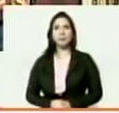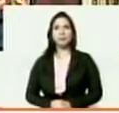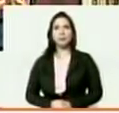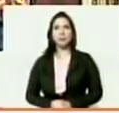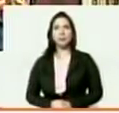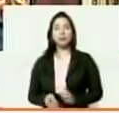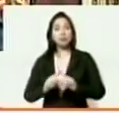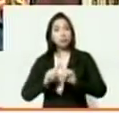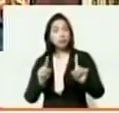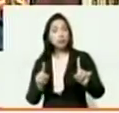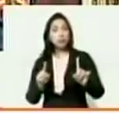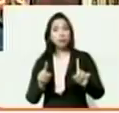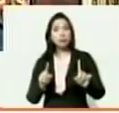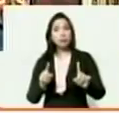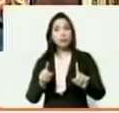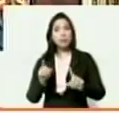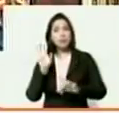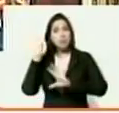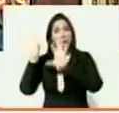para que los países tengan los recursos, el líquido.